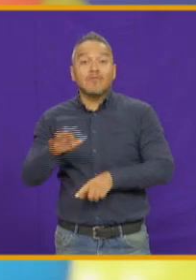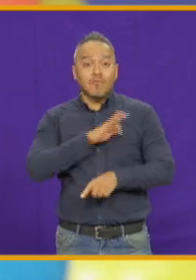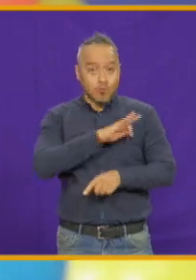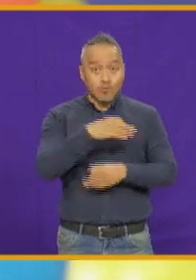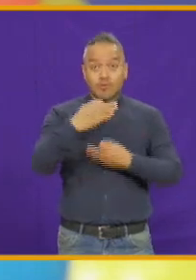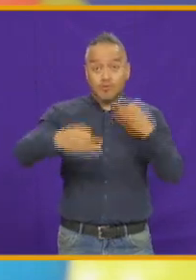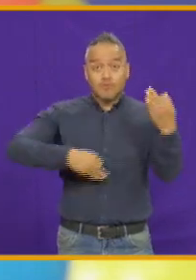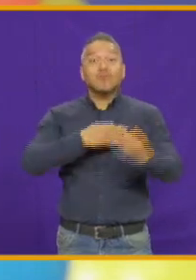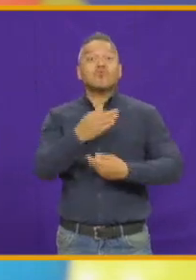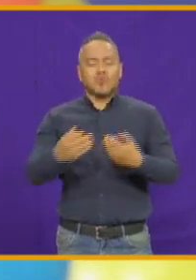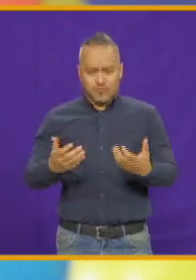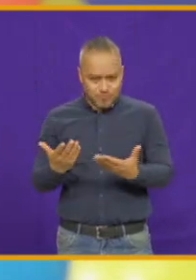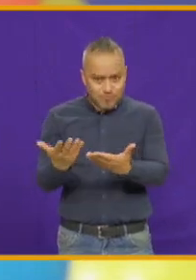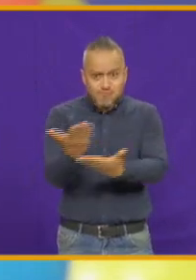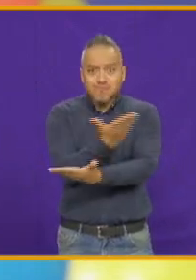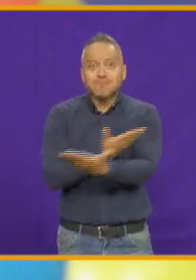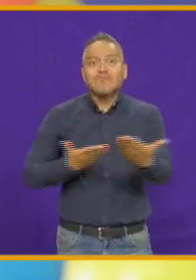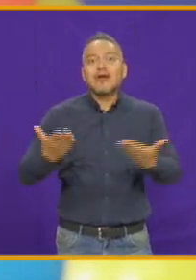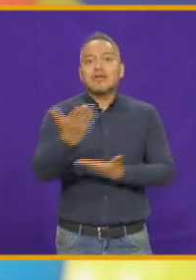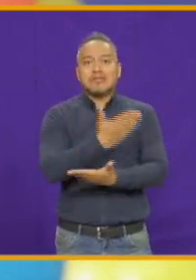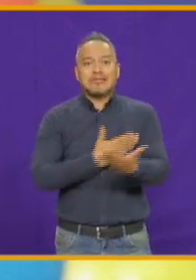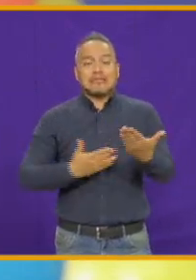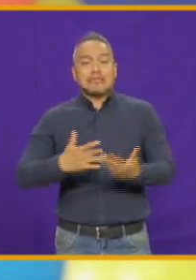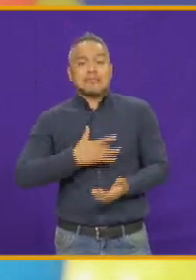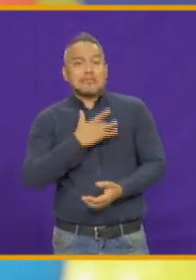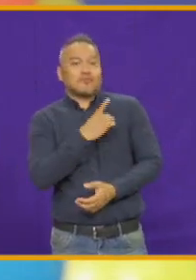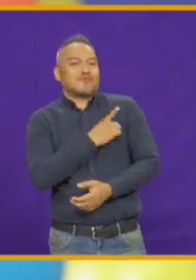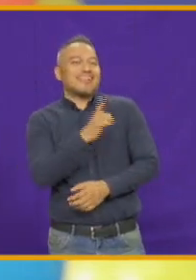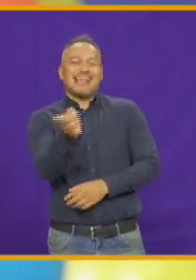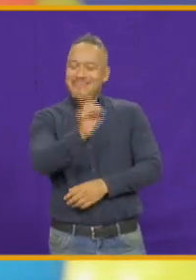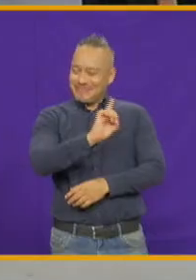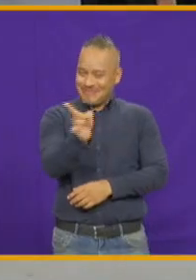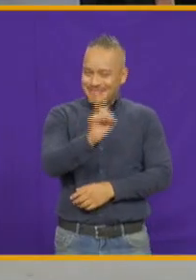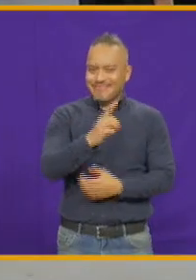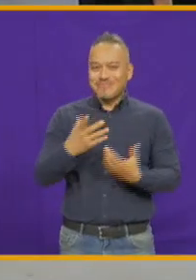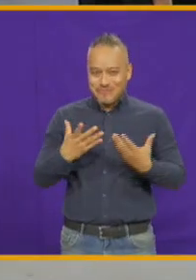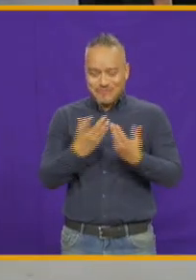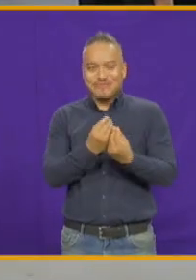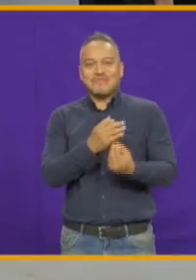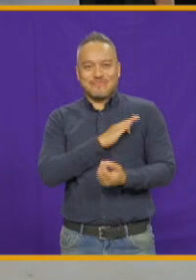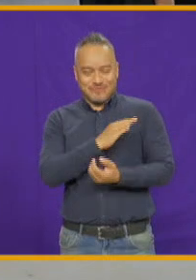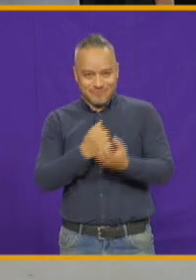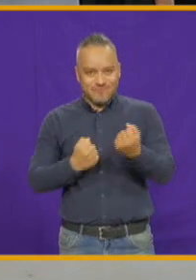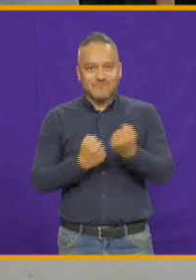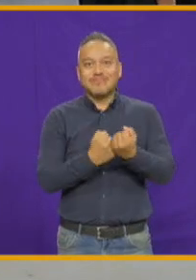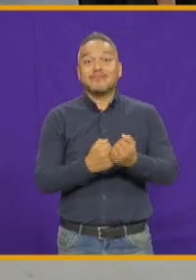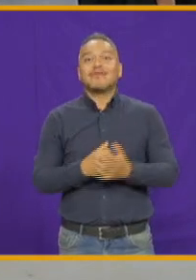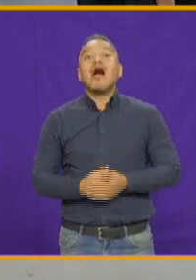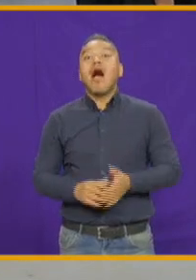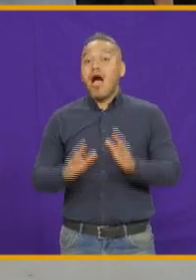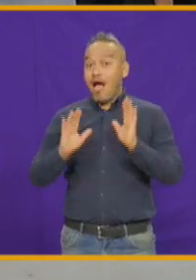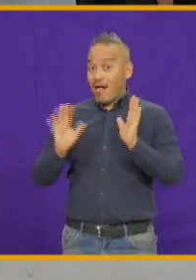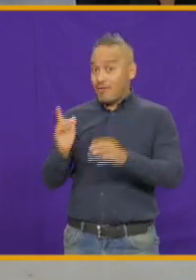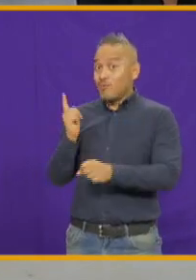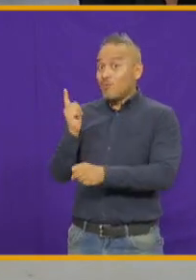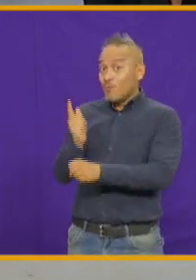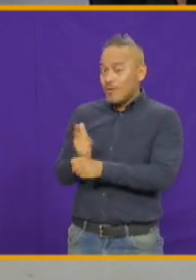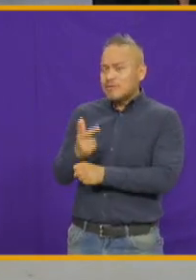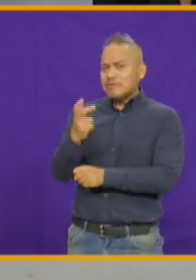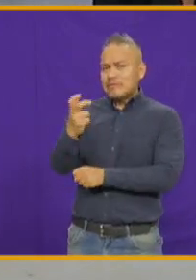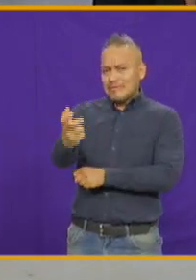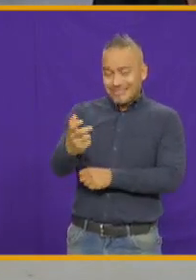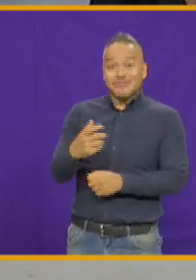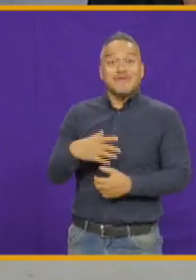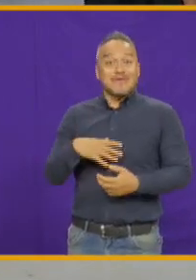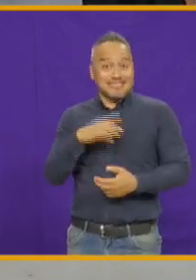solo en esta etapa de la crianza ni en ninguna etapa pero sobre todo en esta que es la base de todo lo demás claro Oye y esta relación de cercanía con